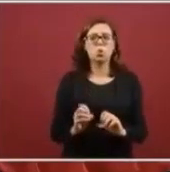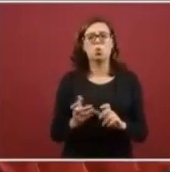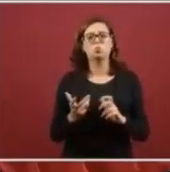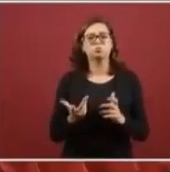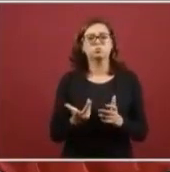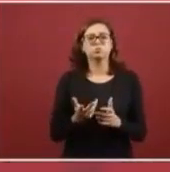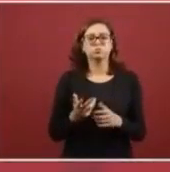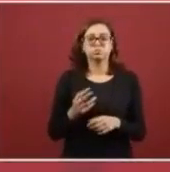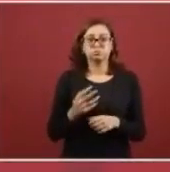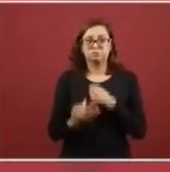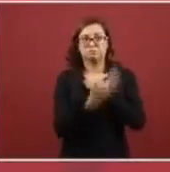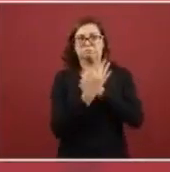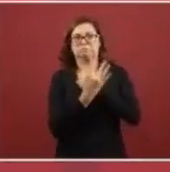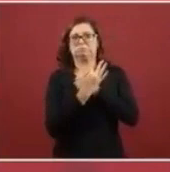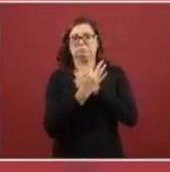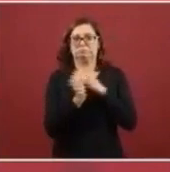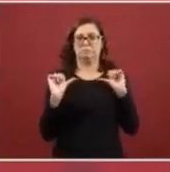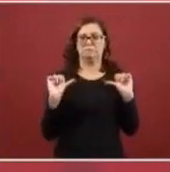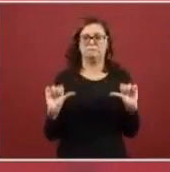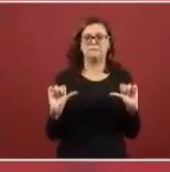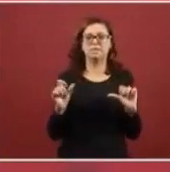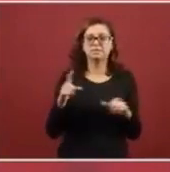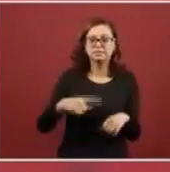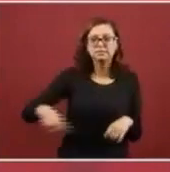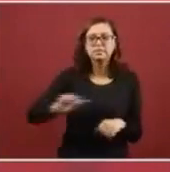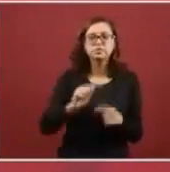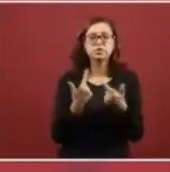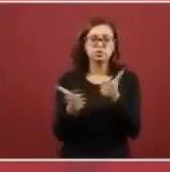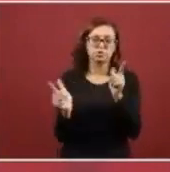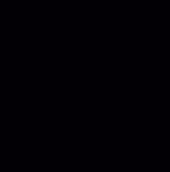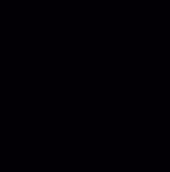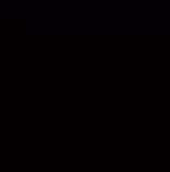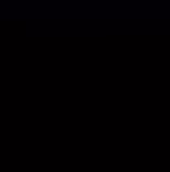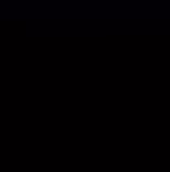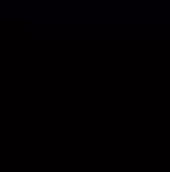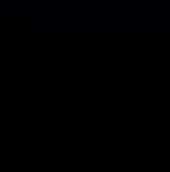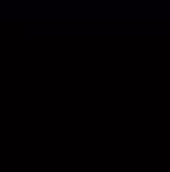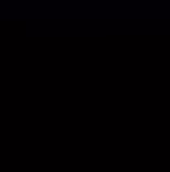defender intereses de grupos económicos.